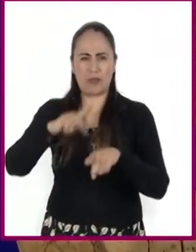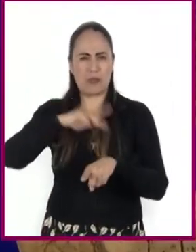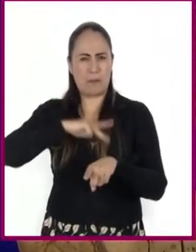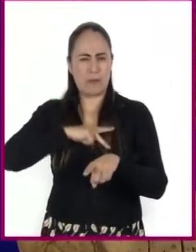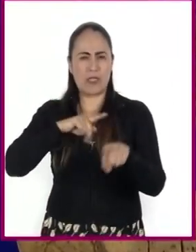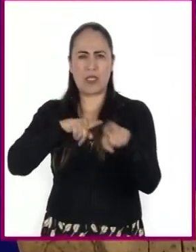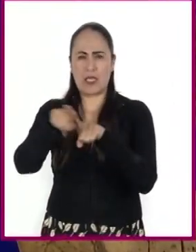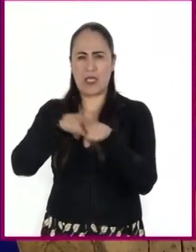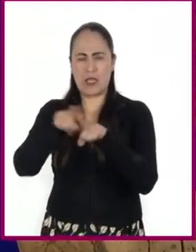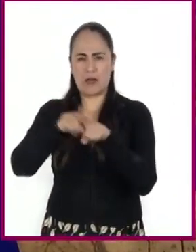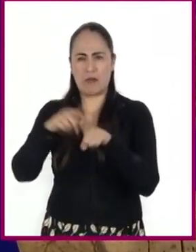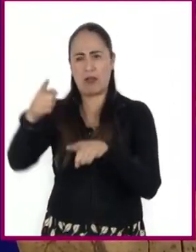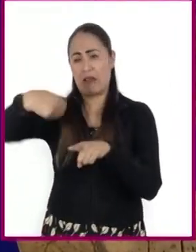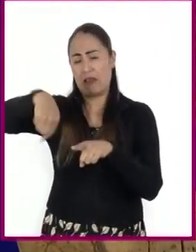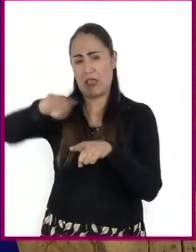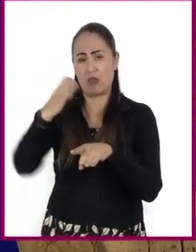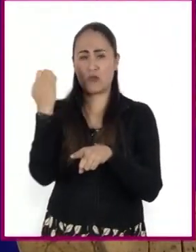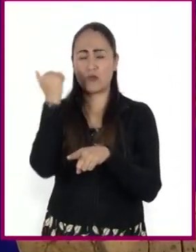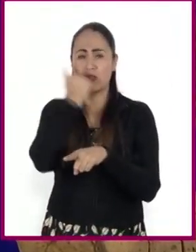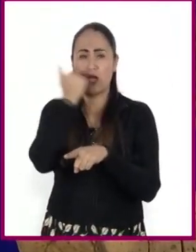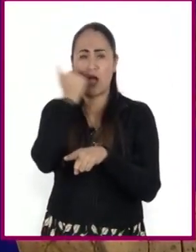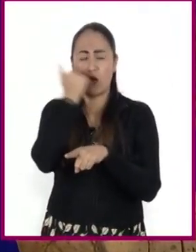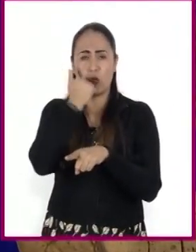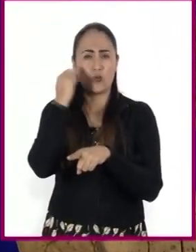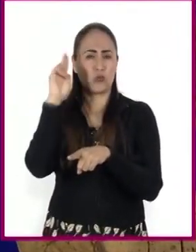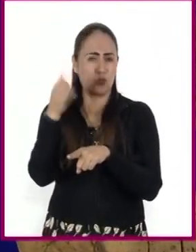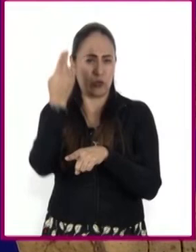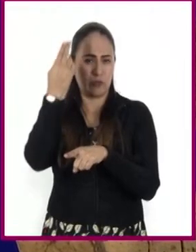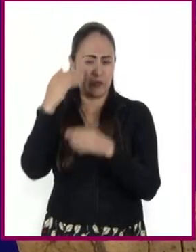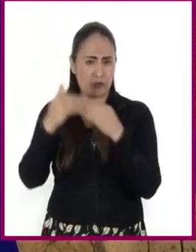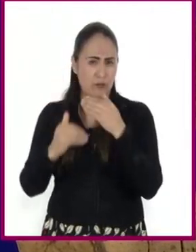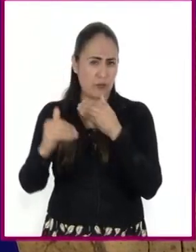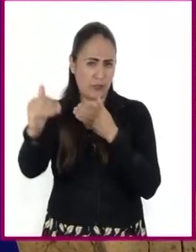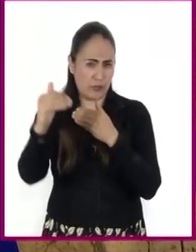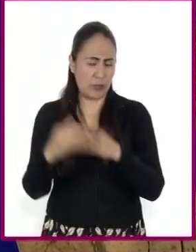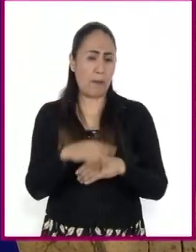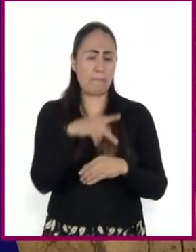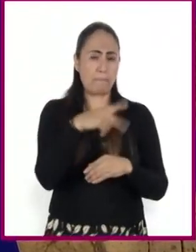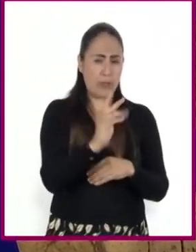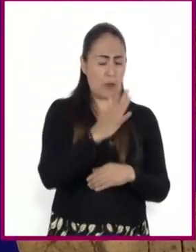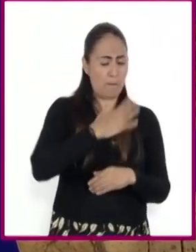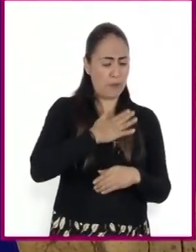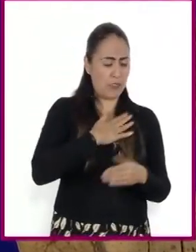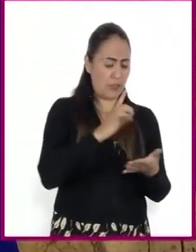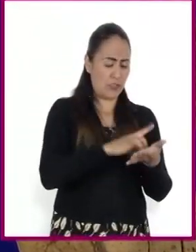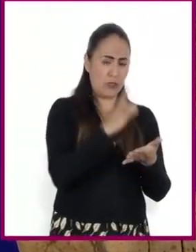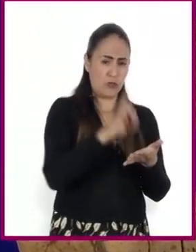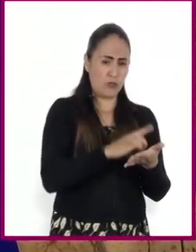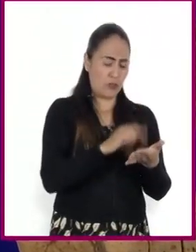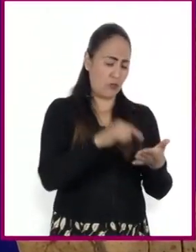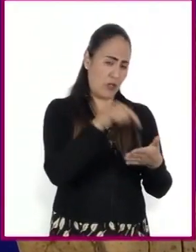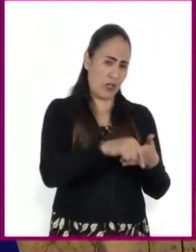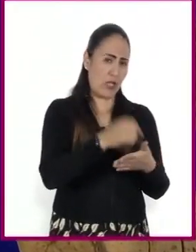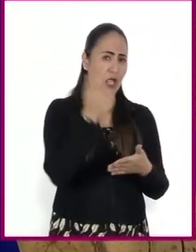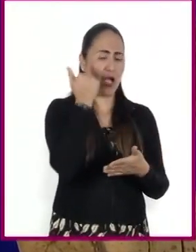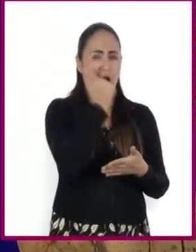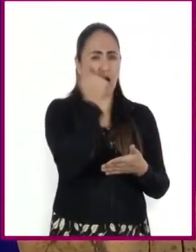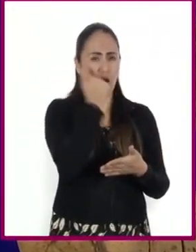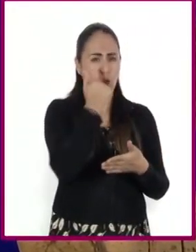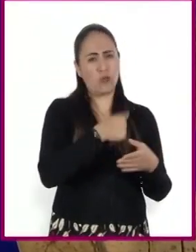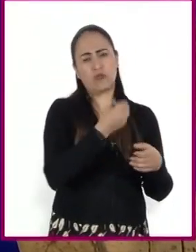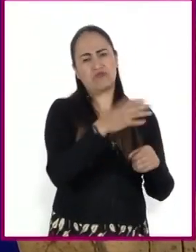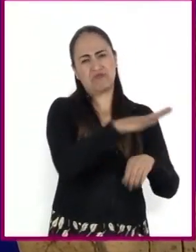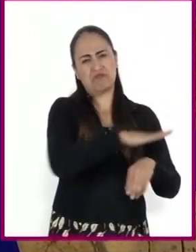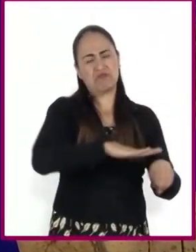dirigido, a estudiantes de licenciatura en adelante, mientras que el mío, es un diccionario dirigido a estudiantes de